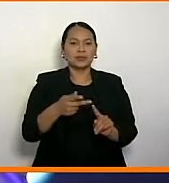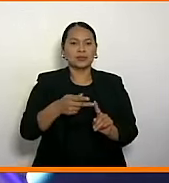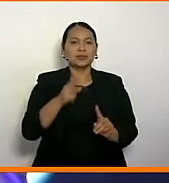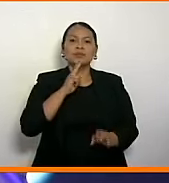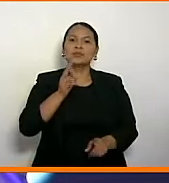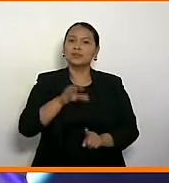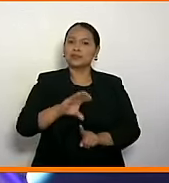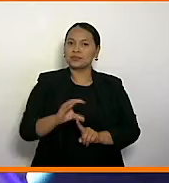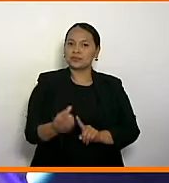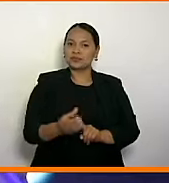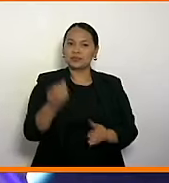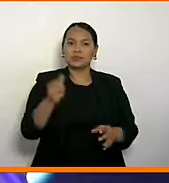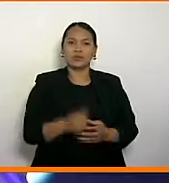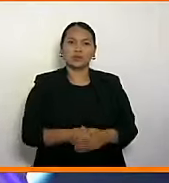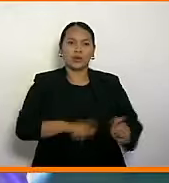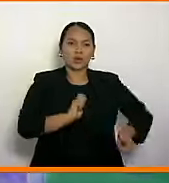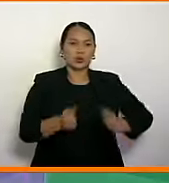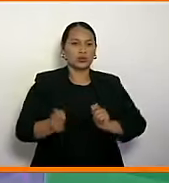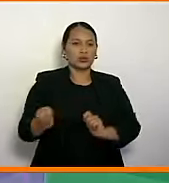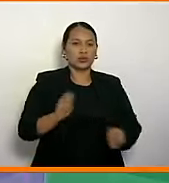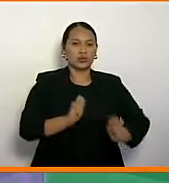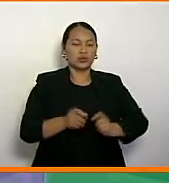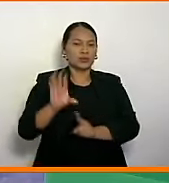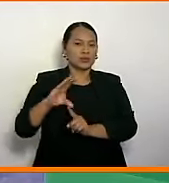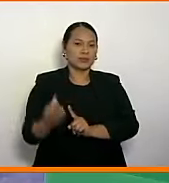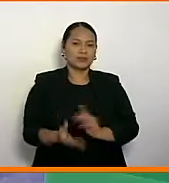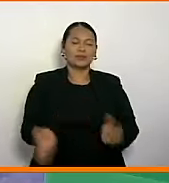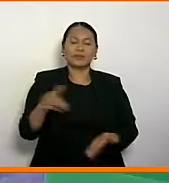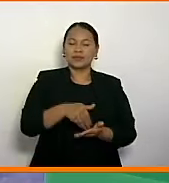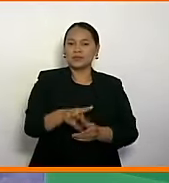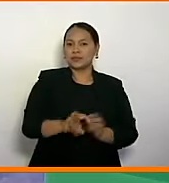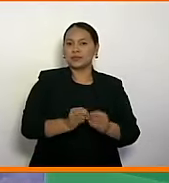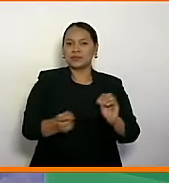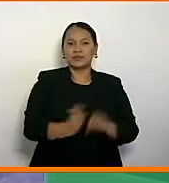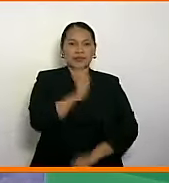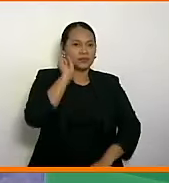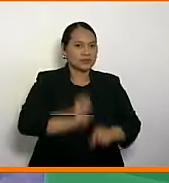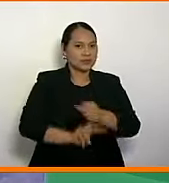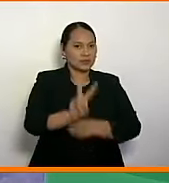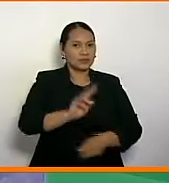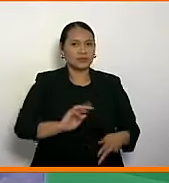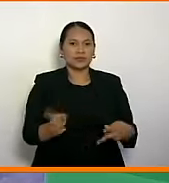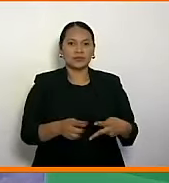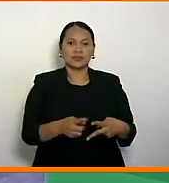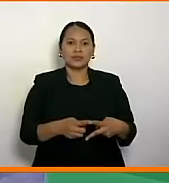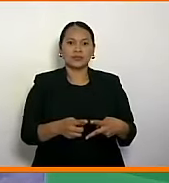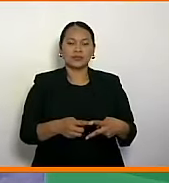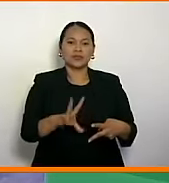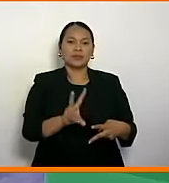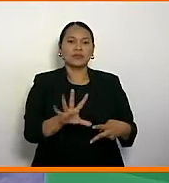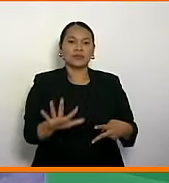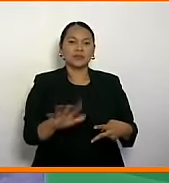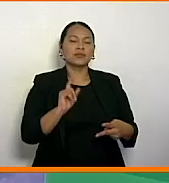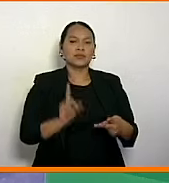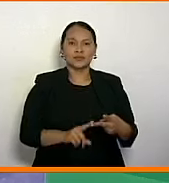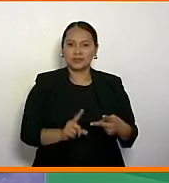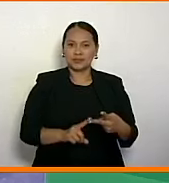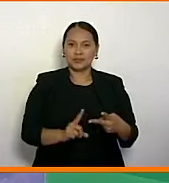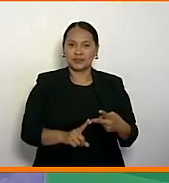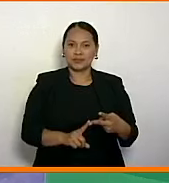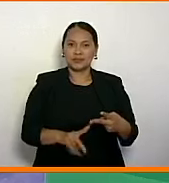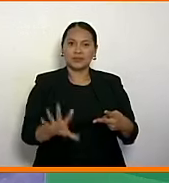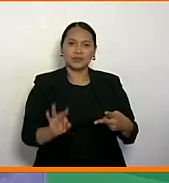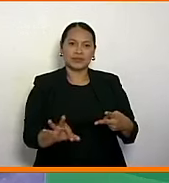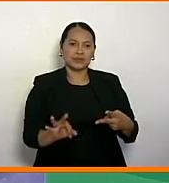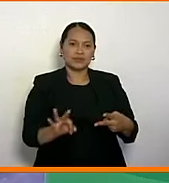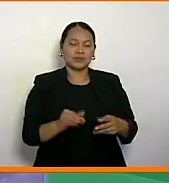su catrachada Marimba. Los números ganadores en premiados esta noche son posición 1, 75, posición 2,